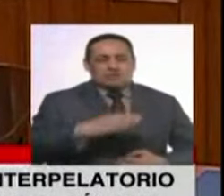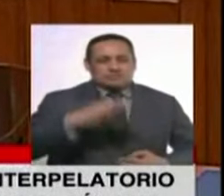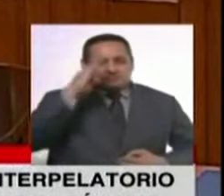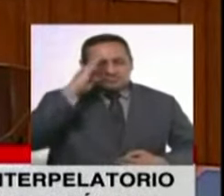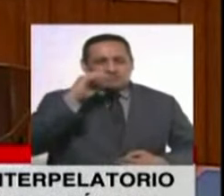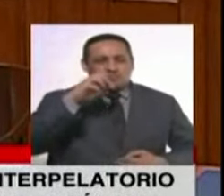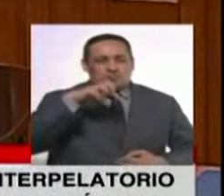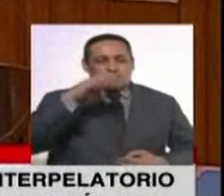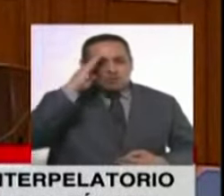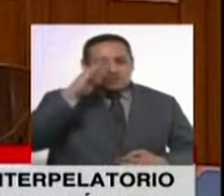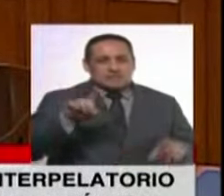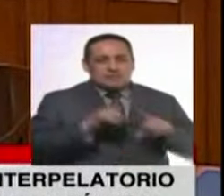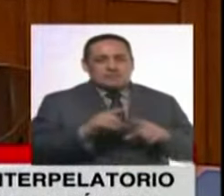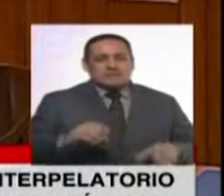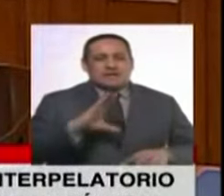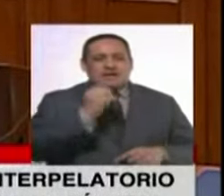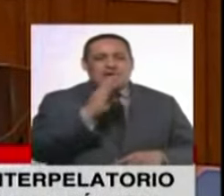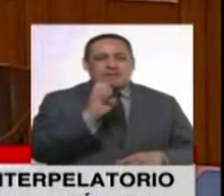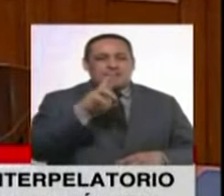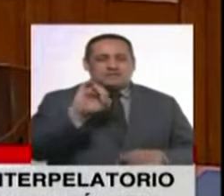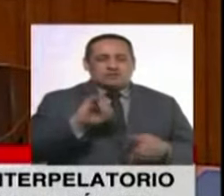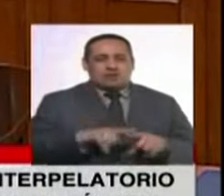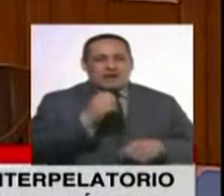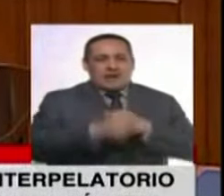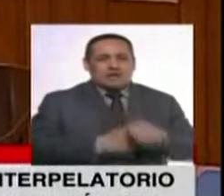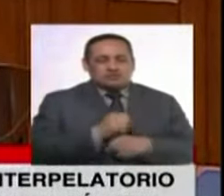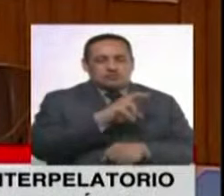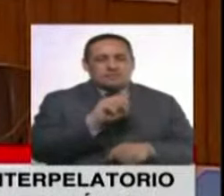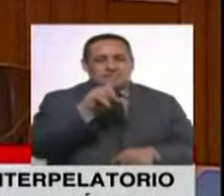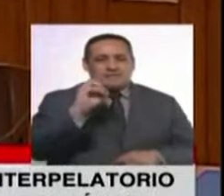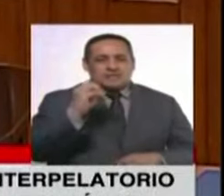al mérito pnp en el grado de caballero año 2010